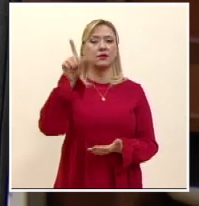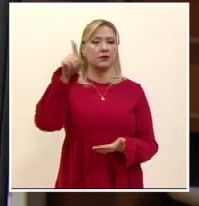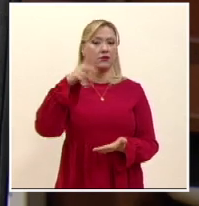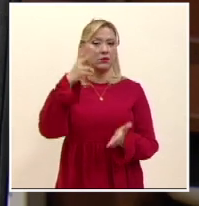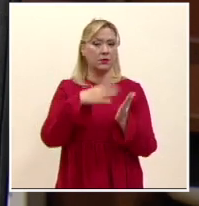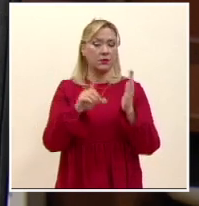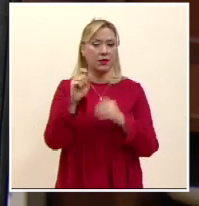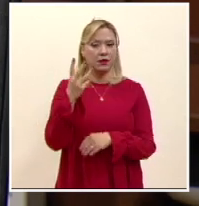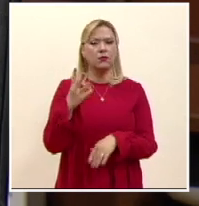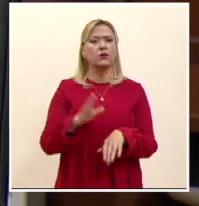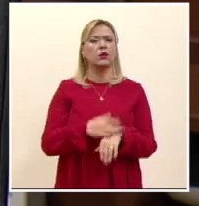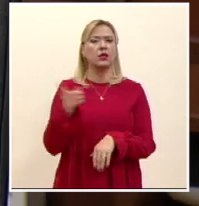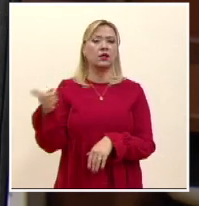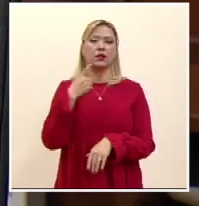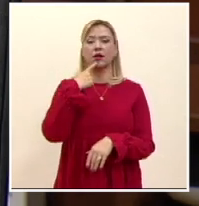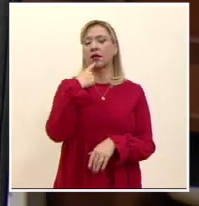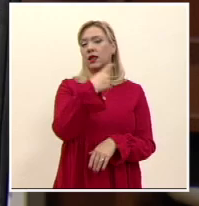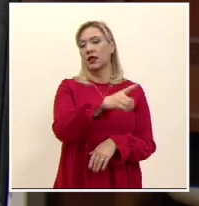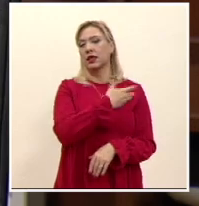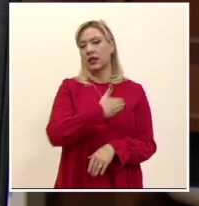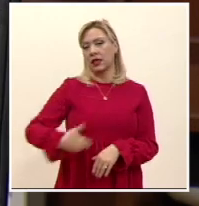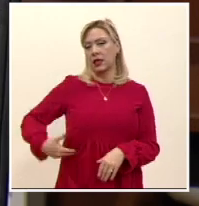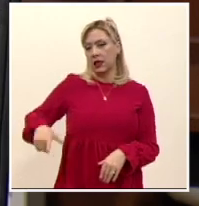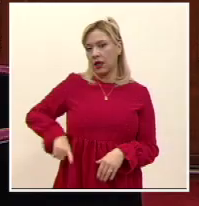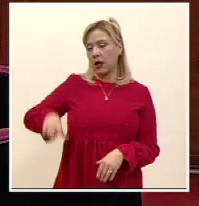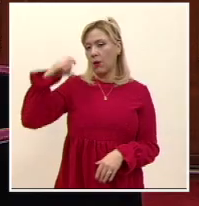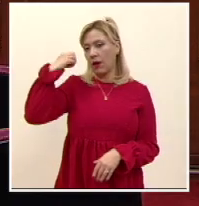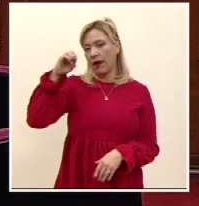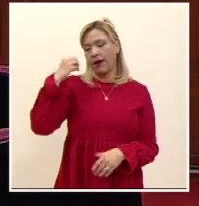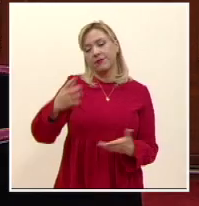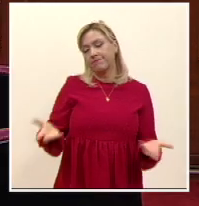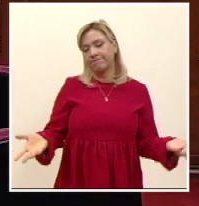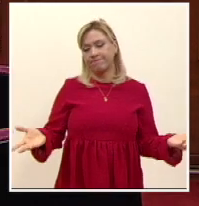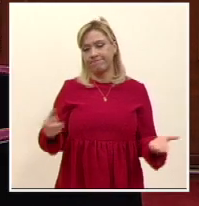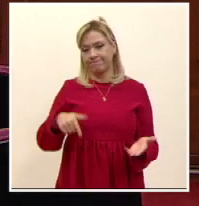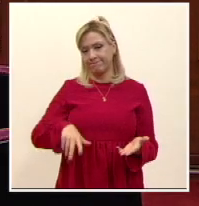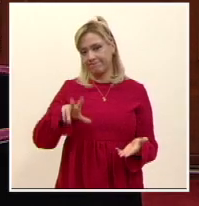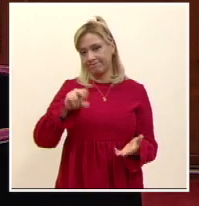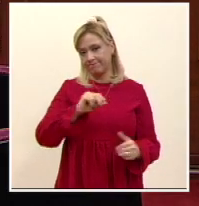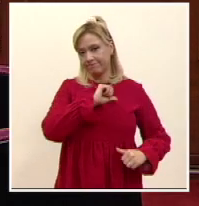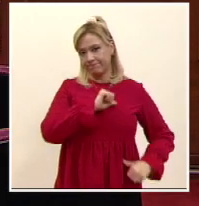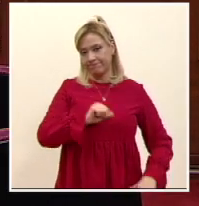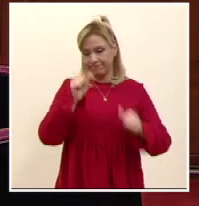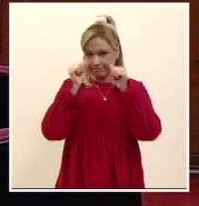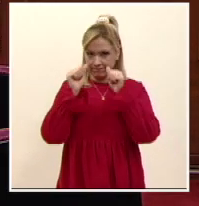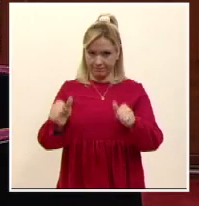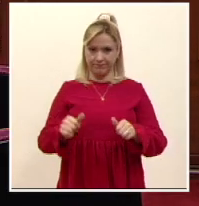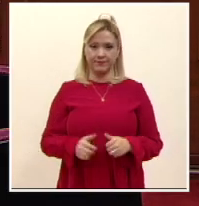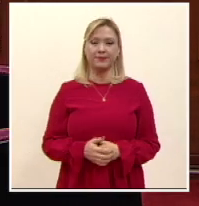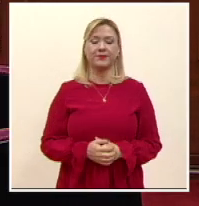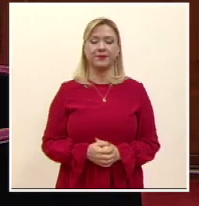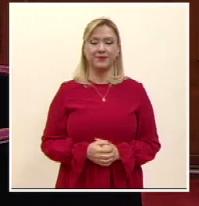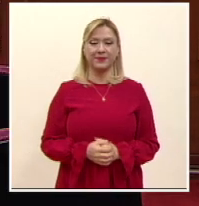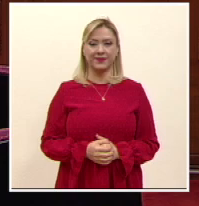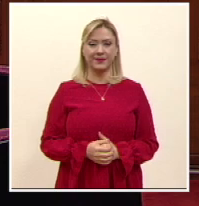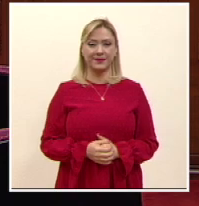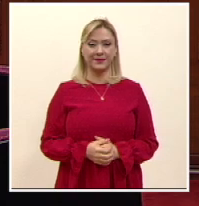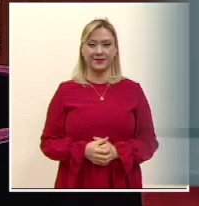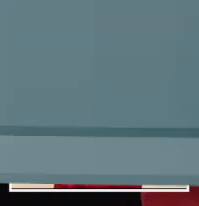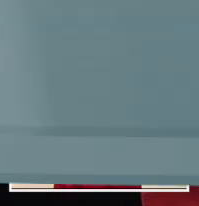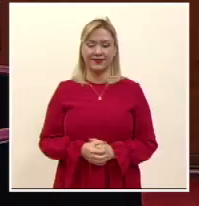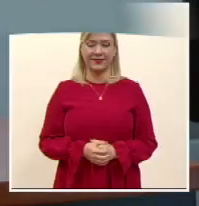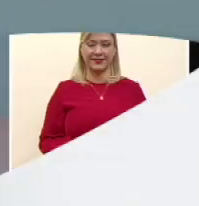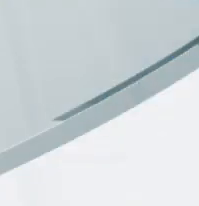547-2023 promovida por el Poder Ejecutivo del estado de Oaxaca. Para el canal del Poder Judicial de la Federación, Mario López Peña.